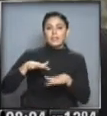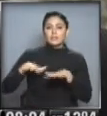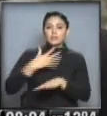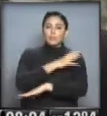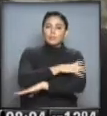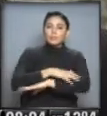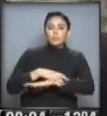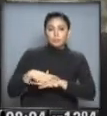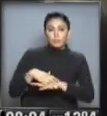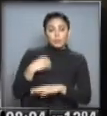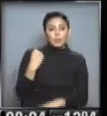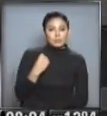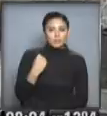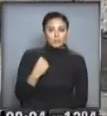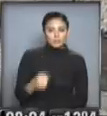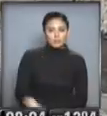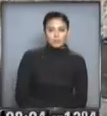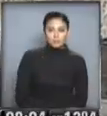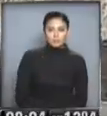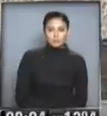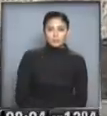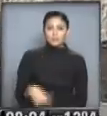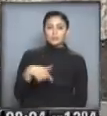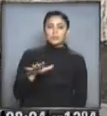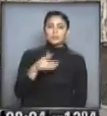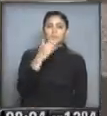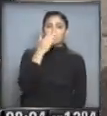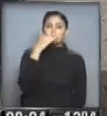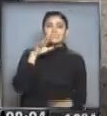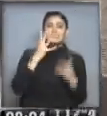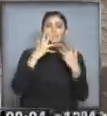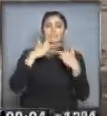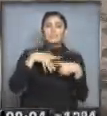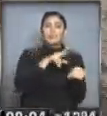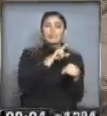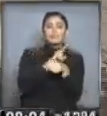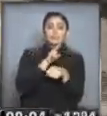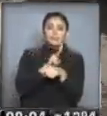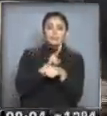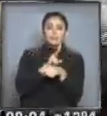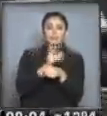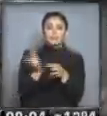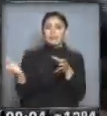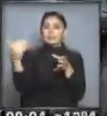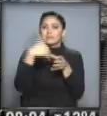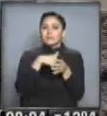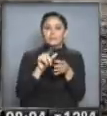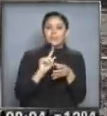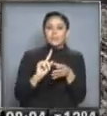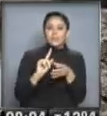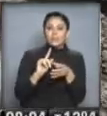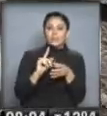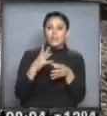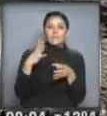de vulnerabilidad muy importantes, donde la respuesta del sistema de protección no los llega a abarcar, no los logra tomar de